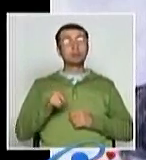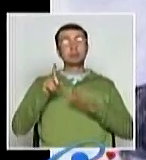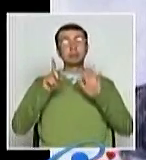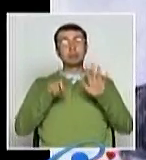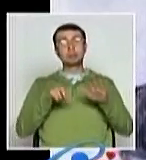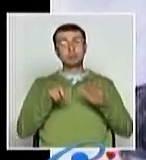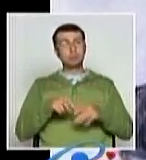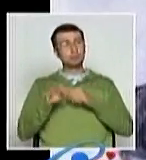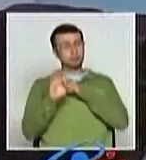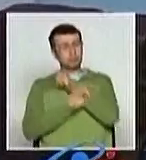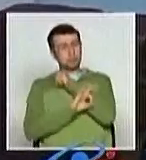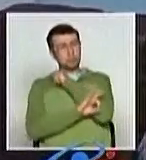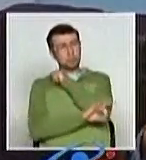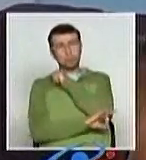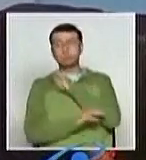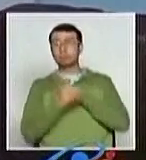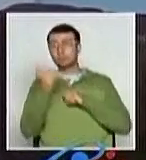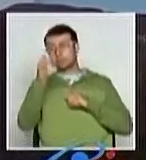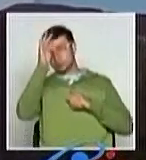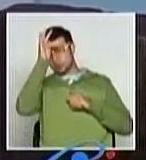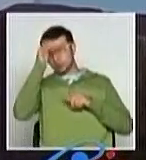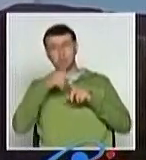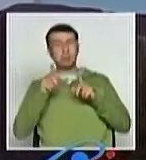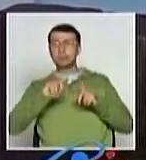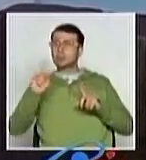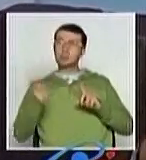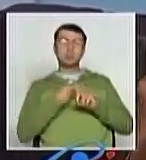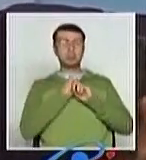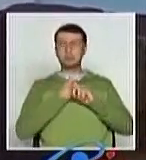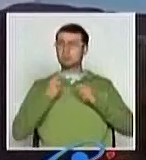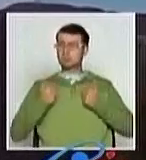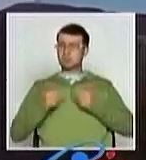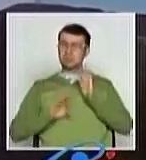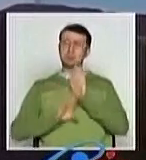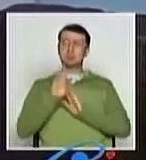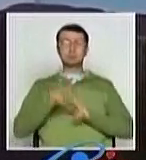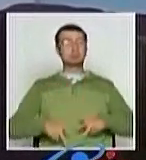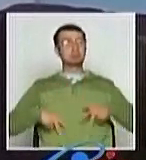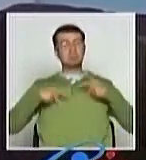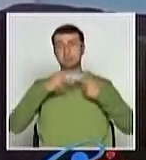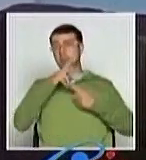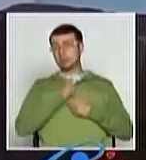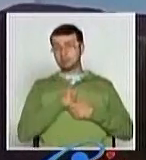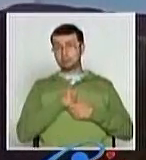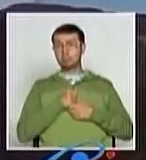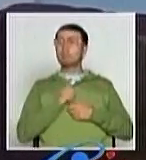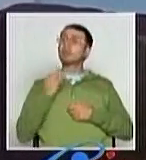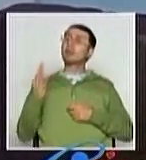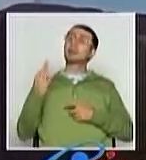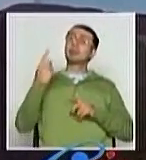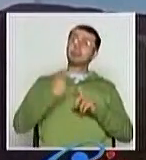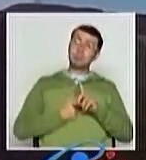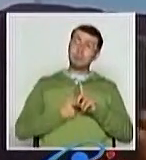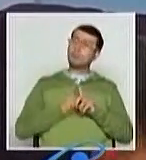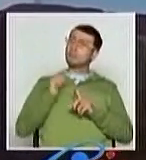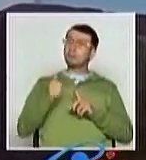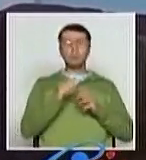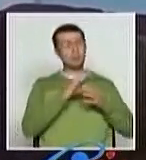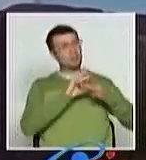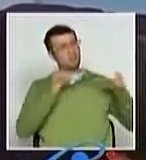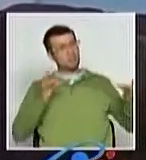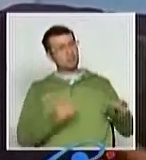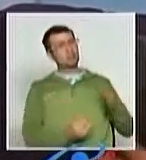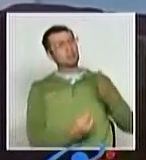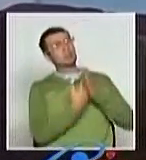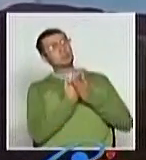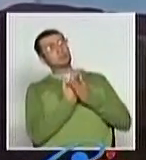psicología clínica pero no le encontraba el bienestar a su vida cuando llegó al parque médico hace 3 meses me dijo una frase que a mí nunca se me va a olvidar